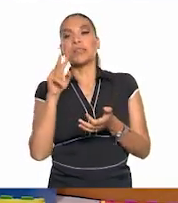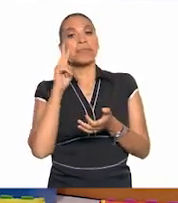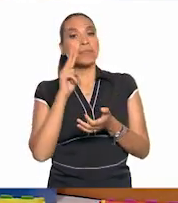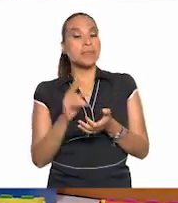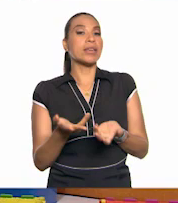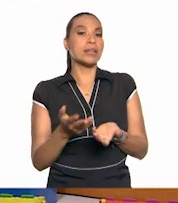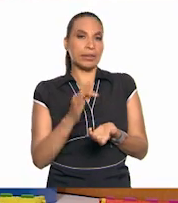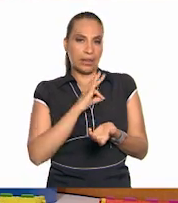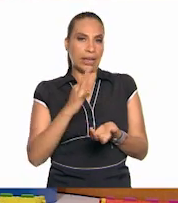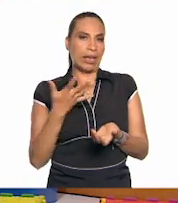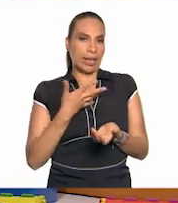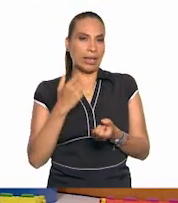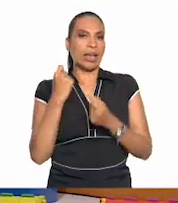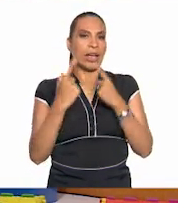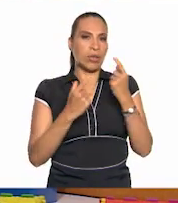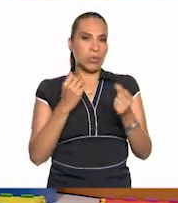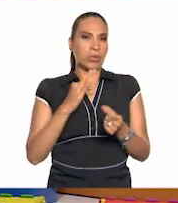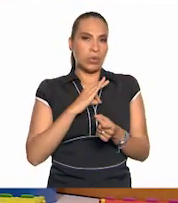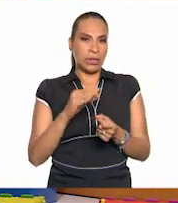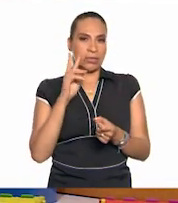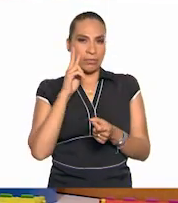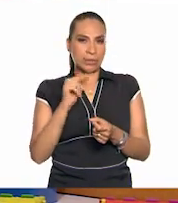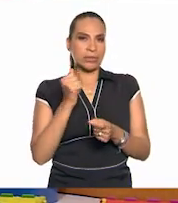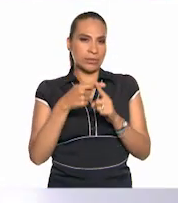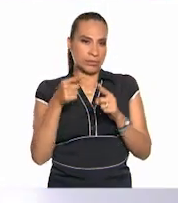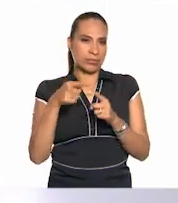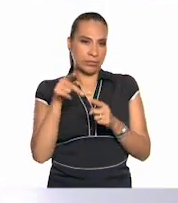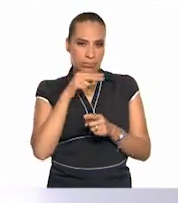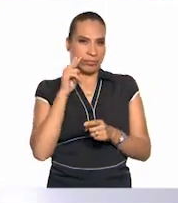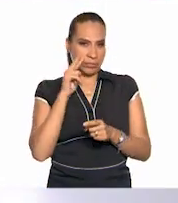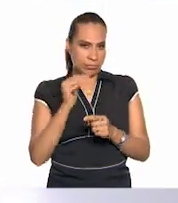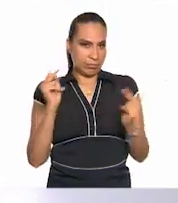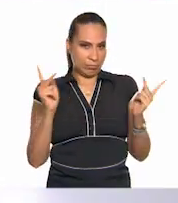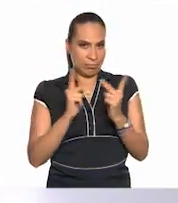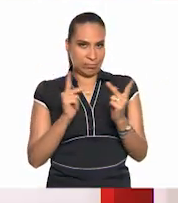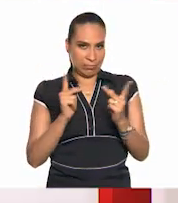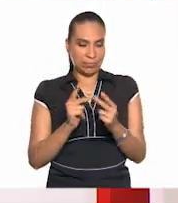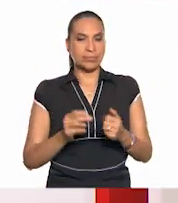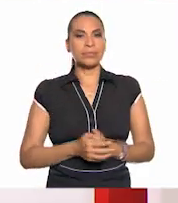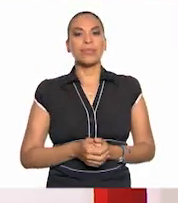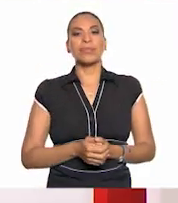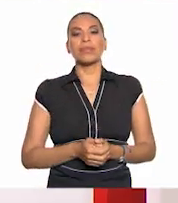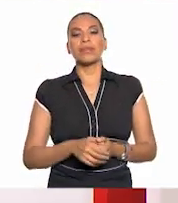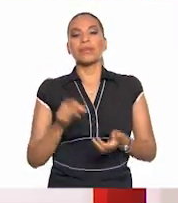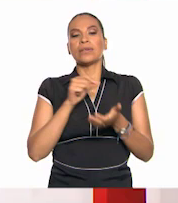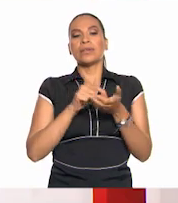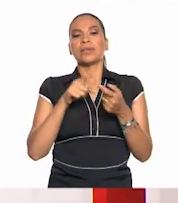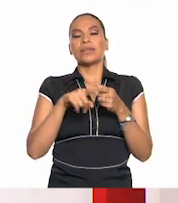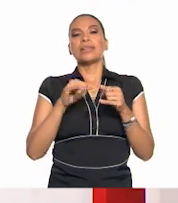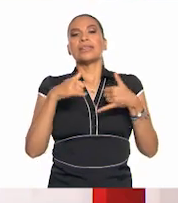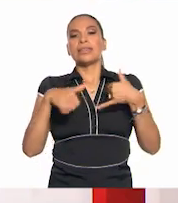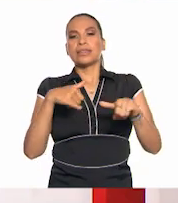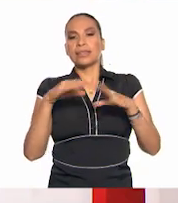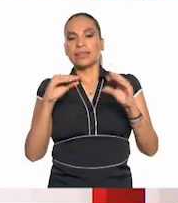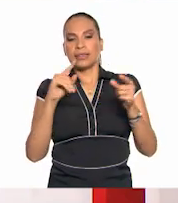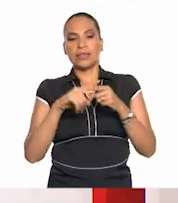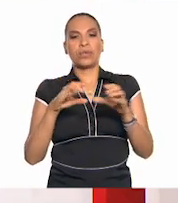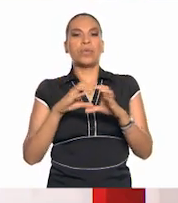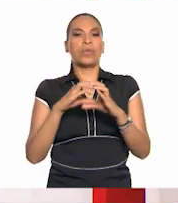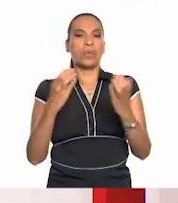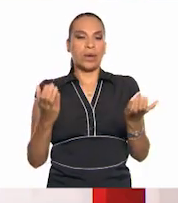si encontramos alguna coincidencia con las de ustedes, ¿vale? Sí, a ver, Mariana. A ver, anoté títere,